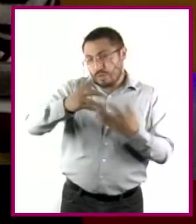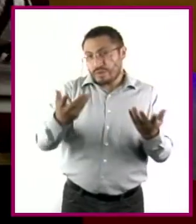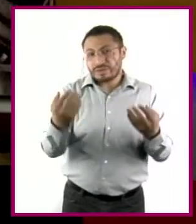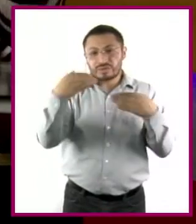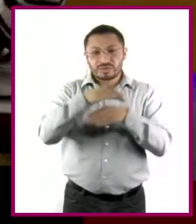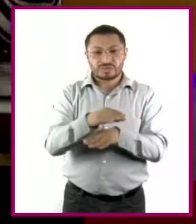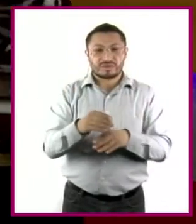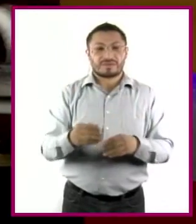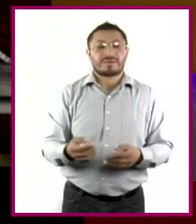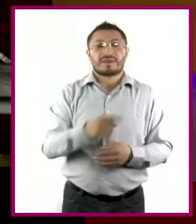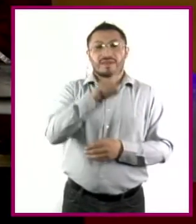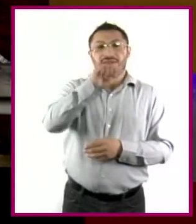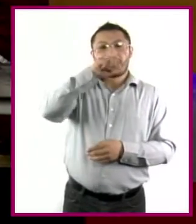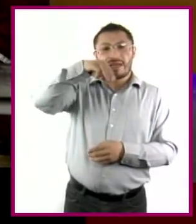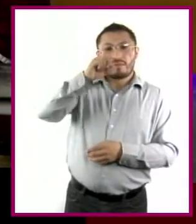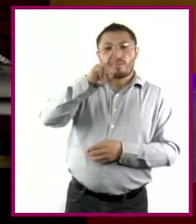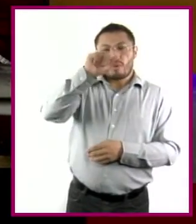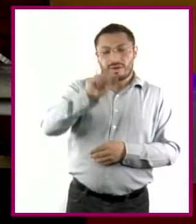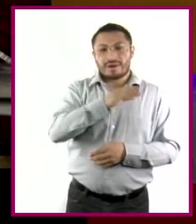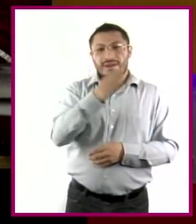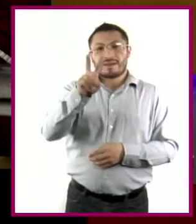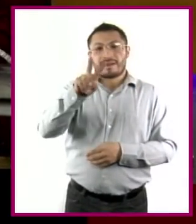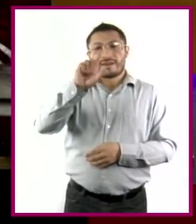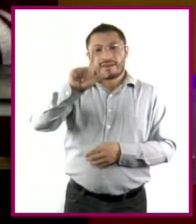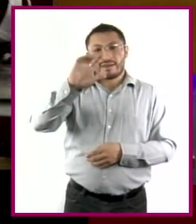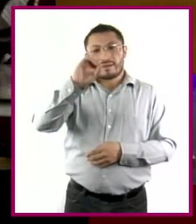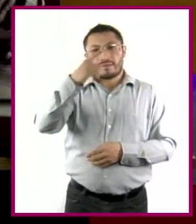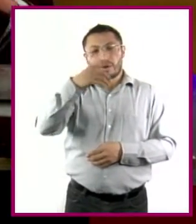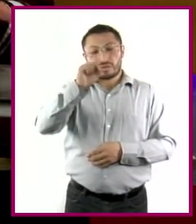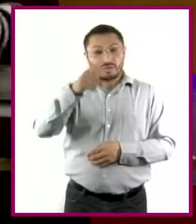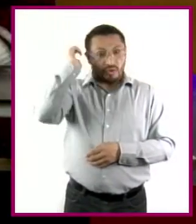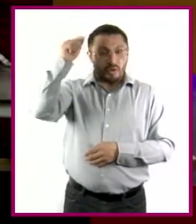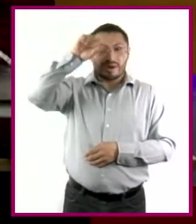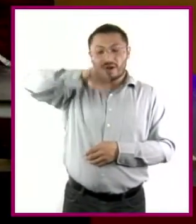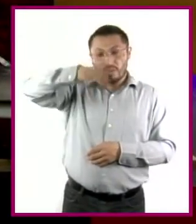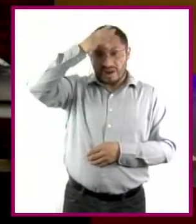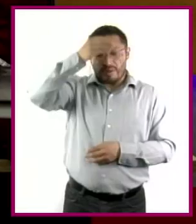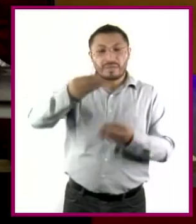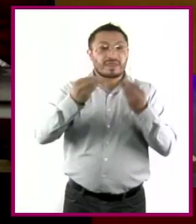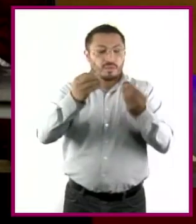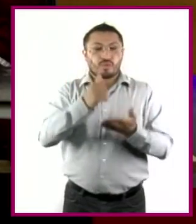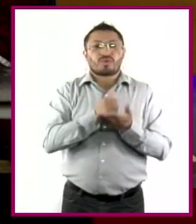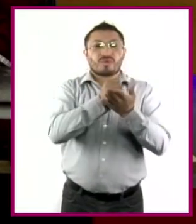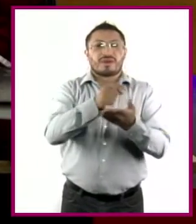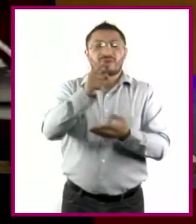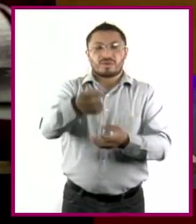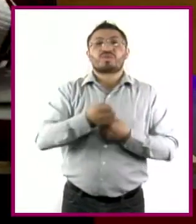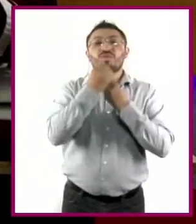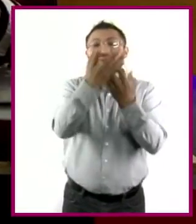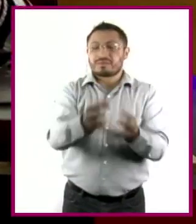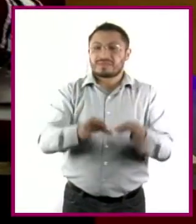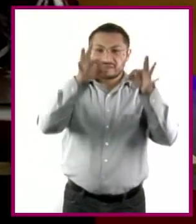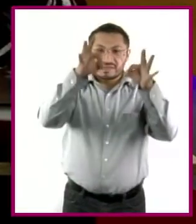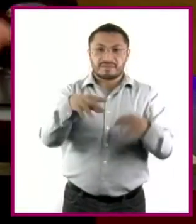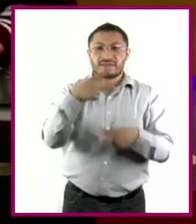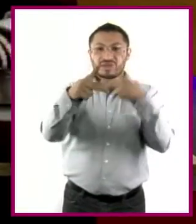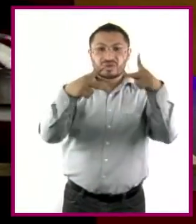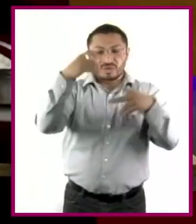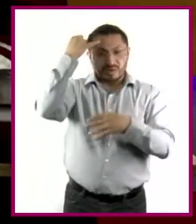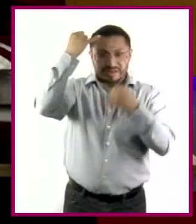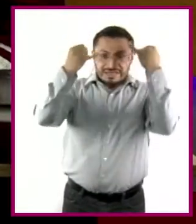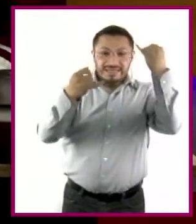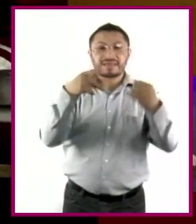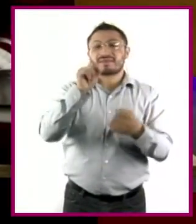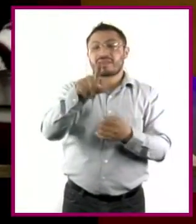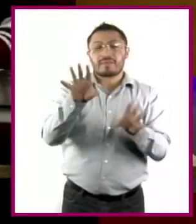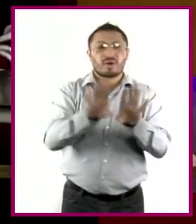de Zamora Blogs. Esperamos que a partir de lo que conocieron en esta ocasión les ayude a expresar de mejor manera sus ideas, pero también a